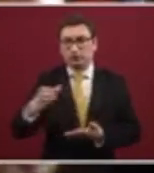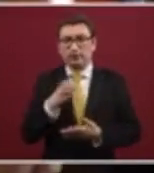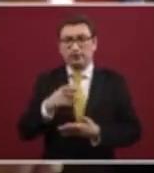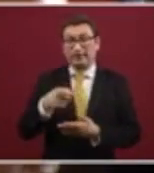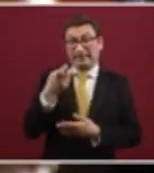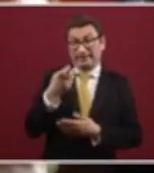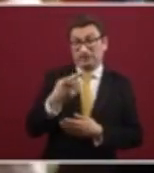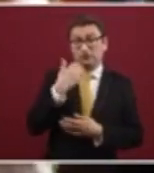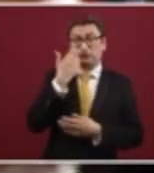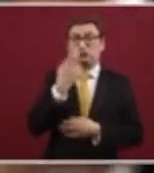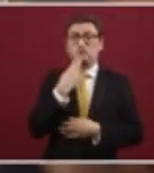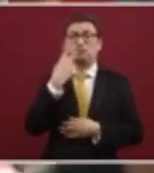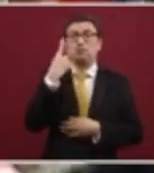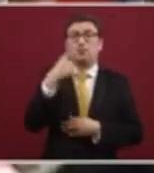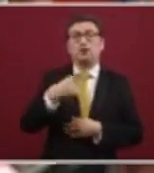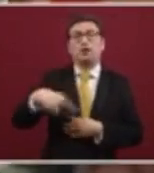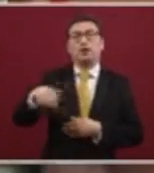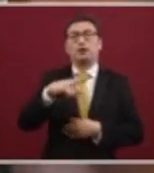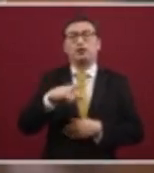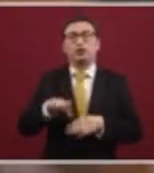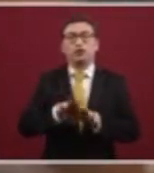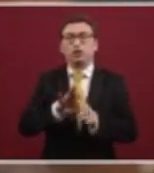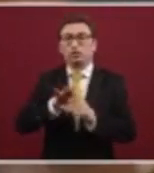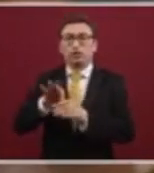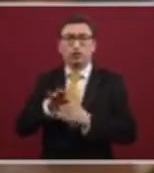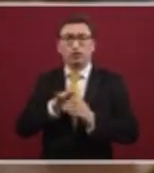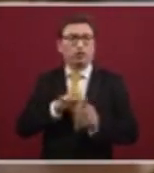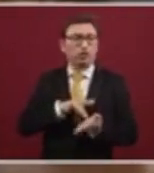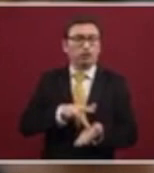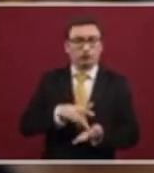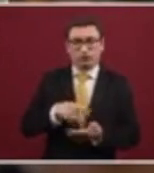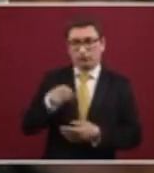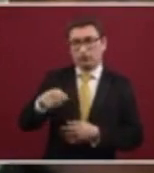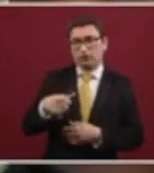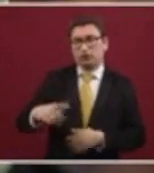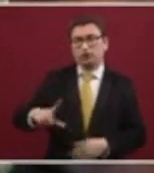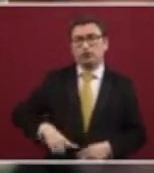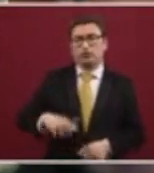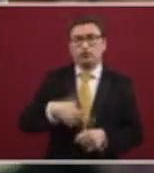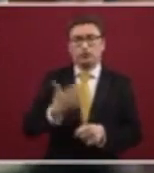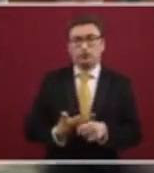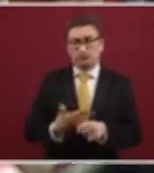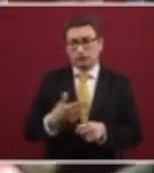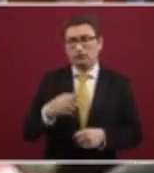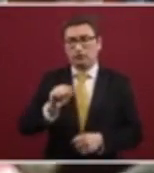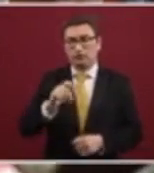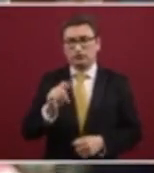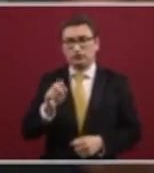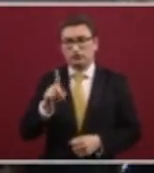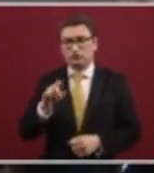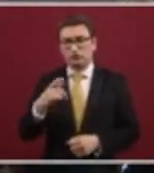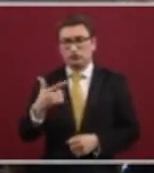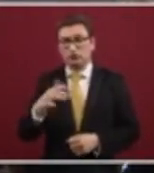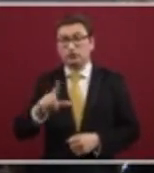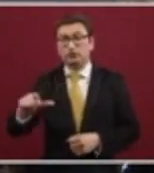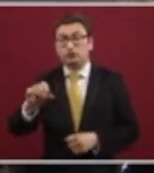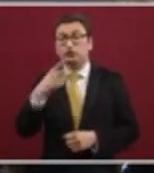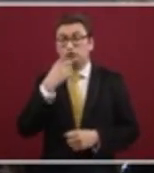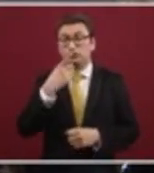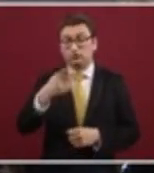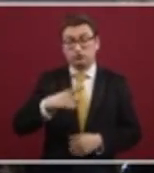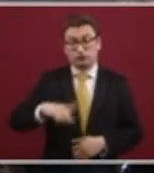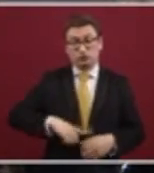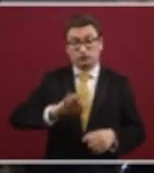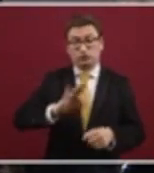como siempre lo han hecho. El gobernador Astudillo afirmó que este programa fue recortado a machetazos por el